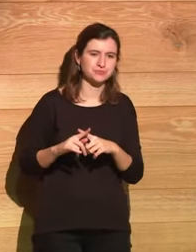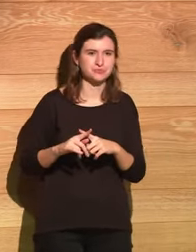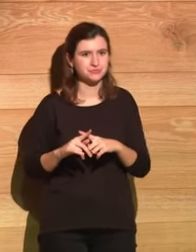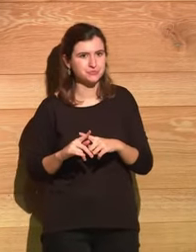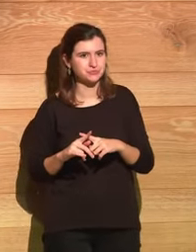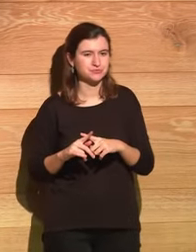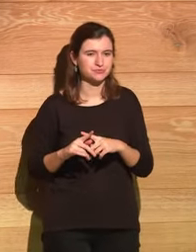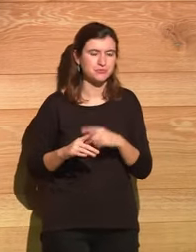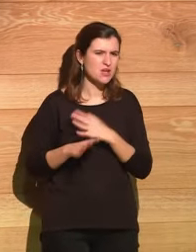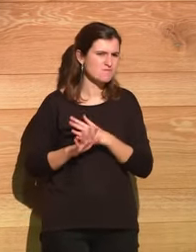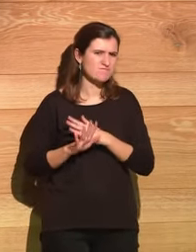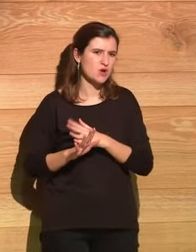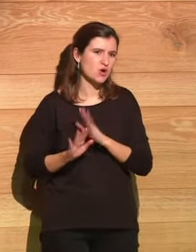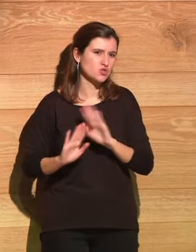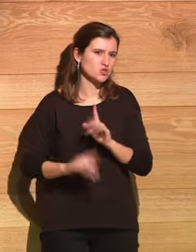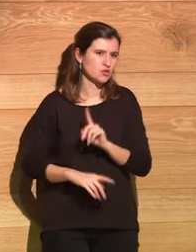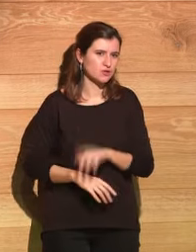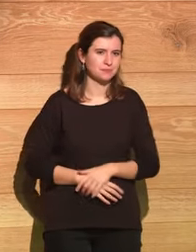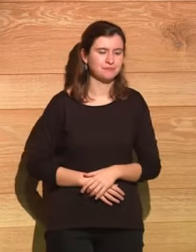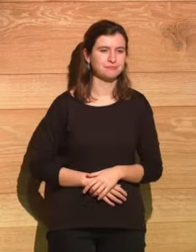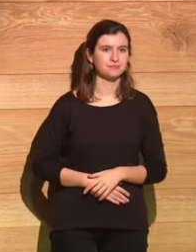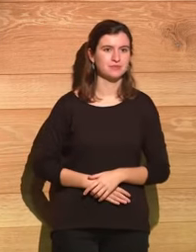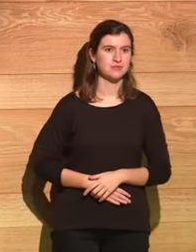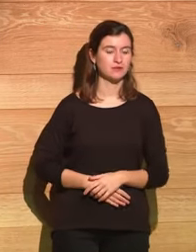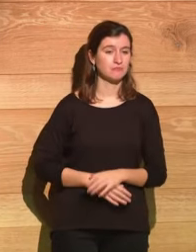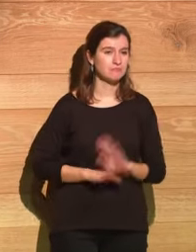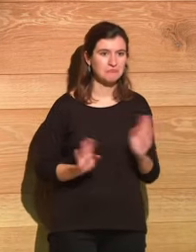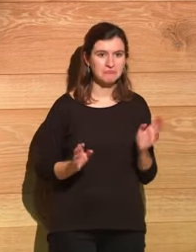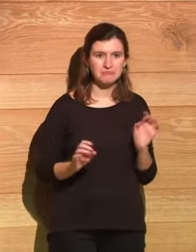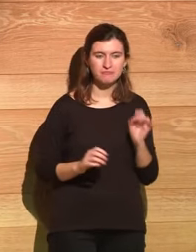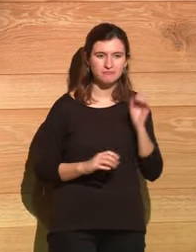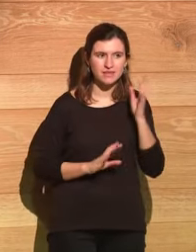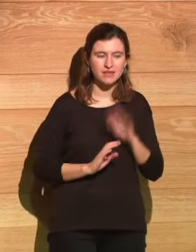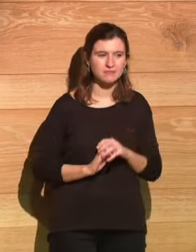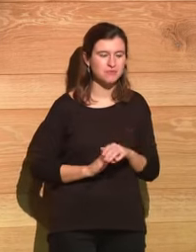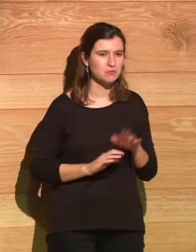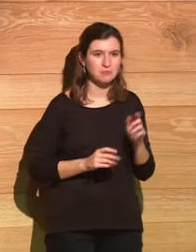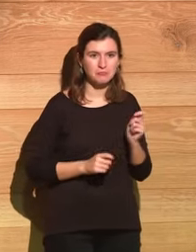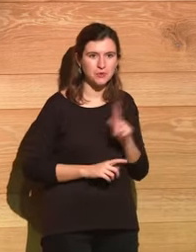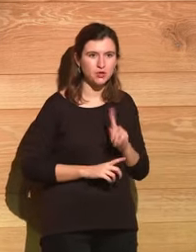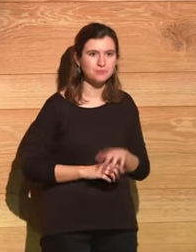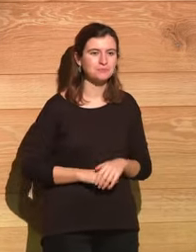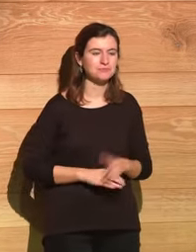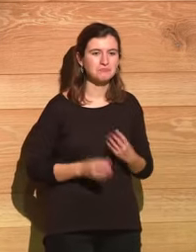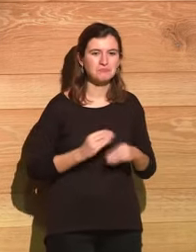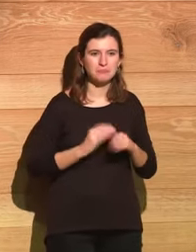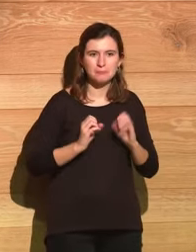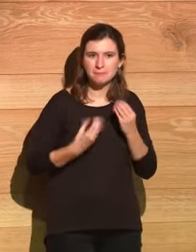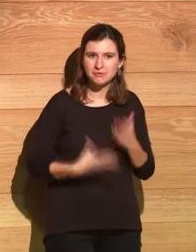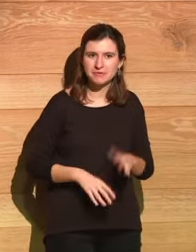Y esto es lo que se me ocurre decir, ¿vale? No, es que no es poco. No, bueno,